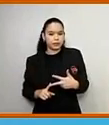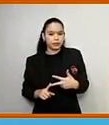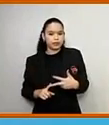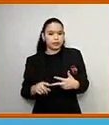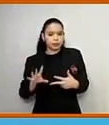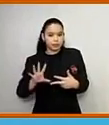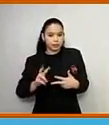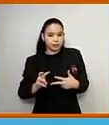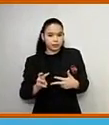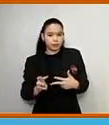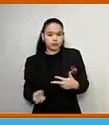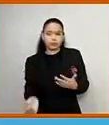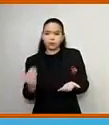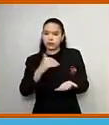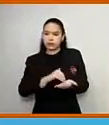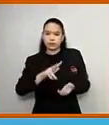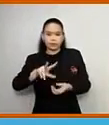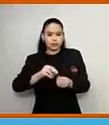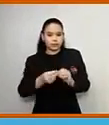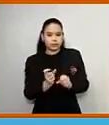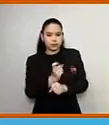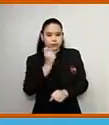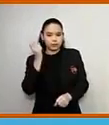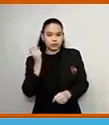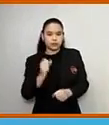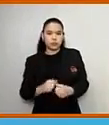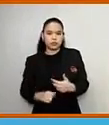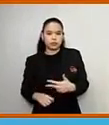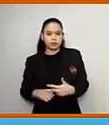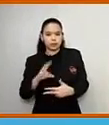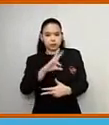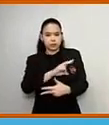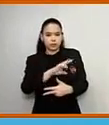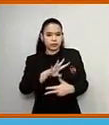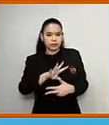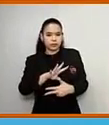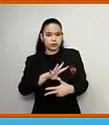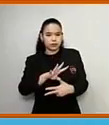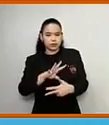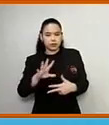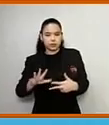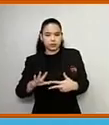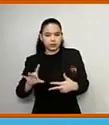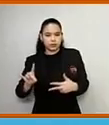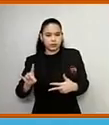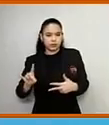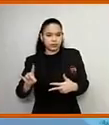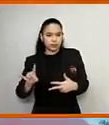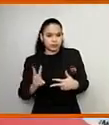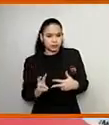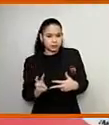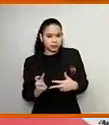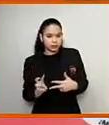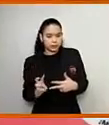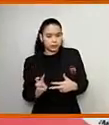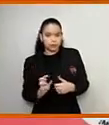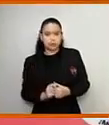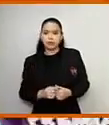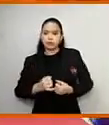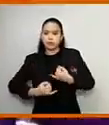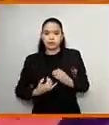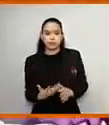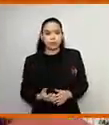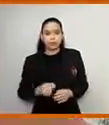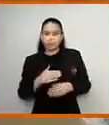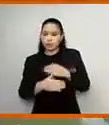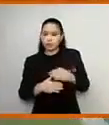el 16. Repito los números afortunados: 74, 58 y 16. Querido